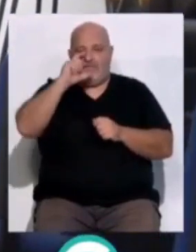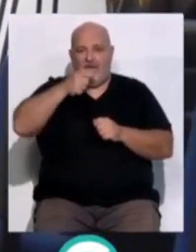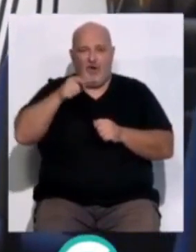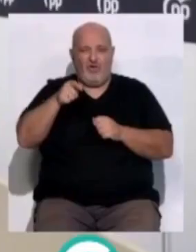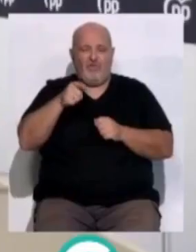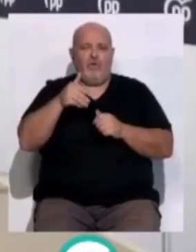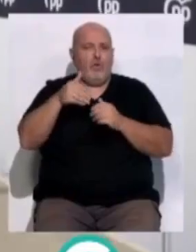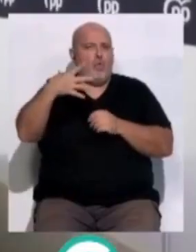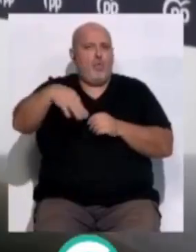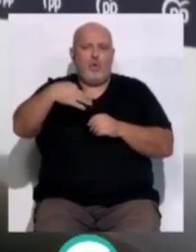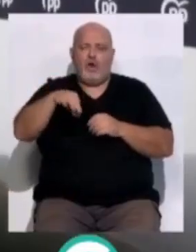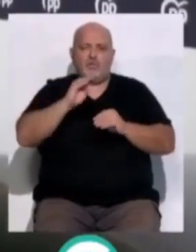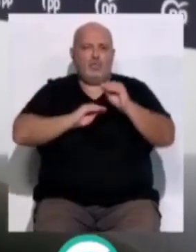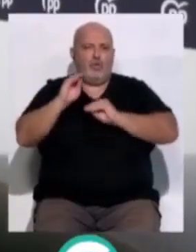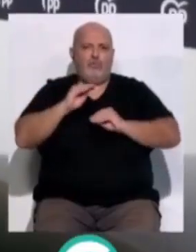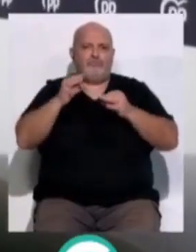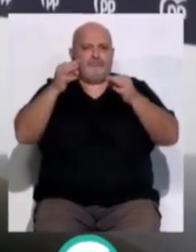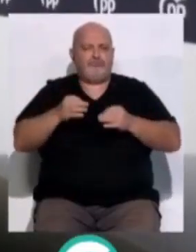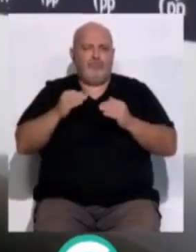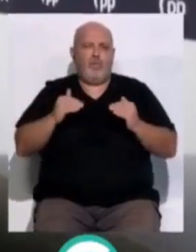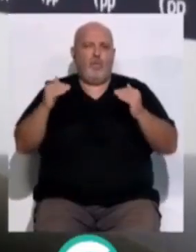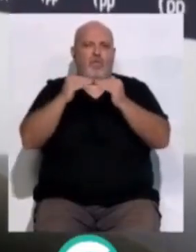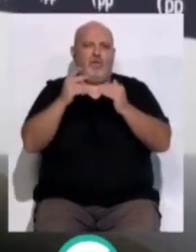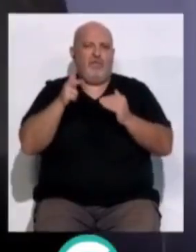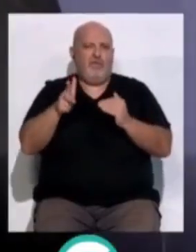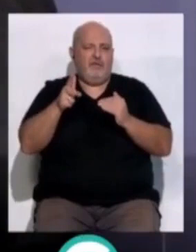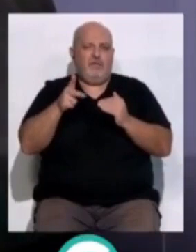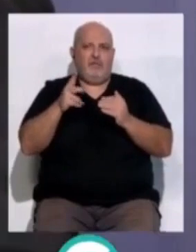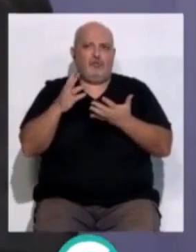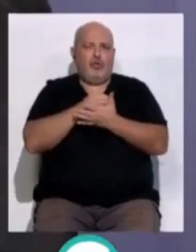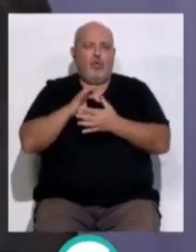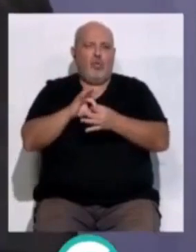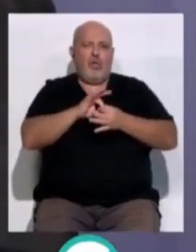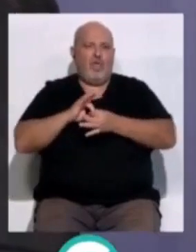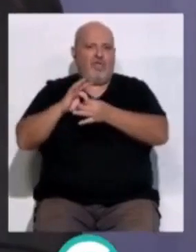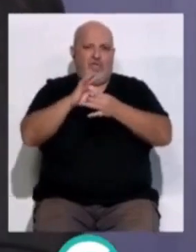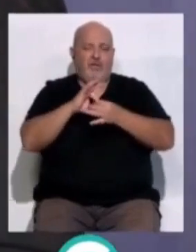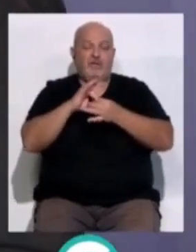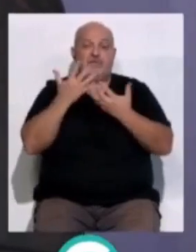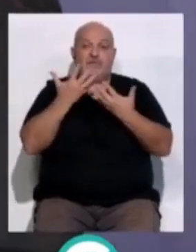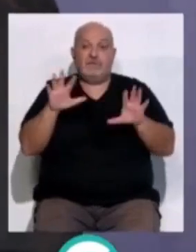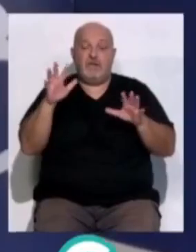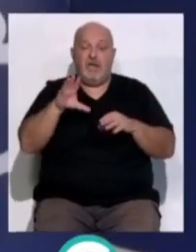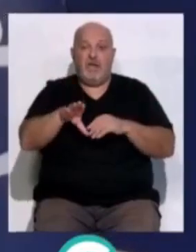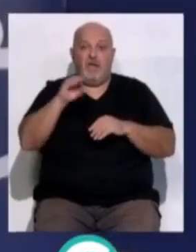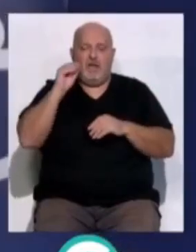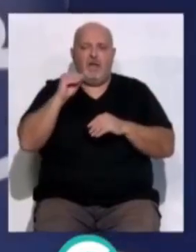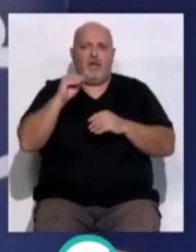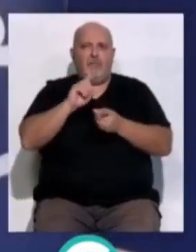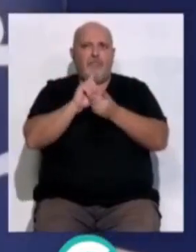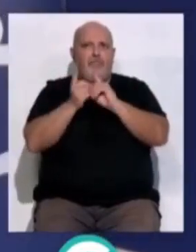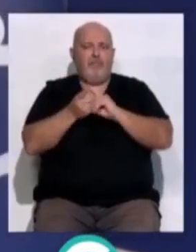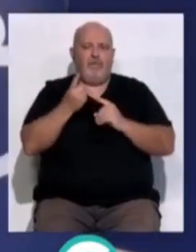Feijóo, como única alternativa para garantizar la igualdad de los españoles y la unidad del país, que de ser necesaria ahora entiende que ha pasado a